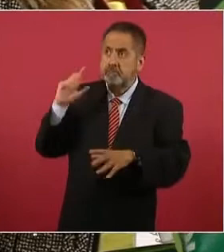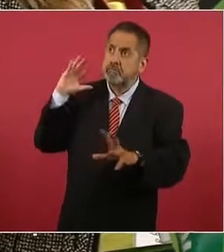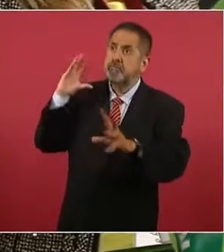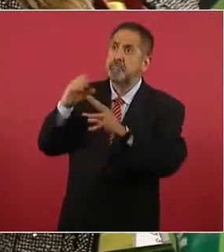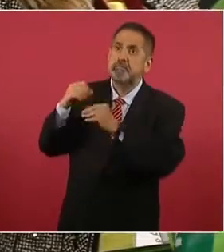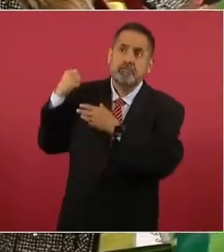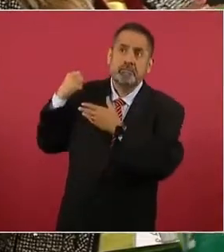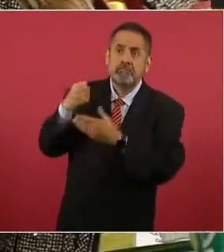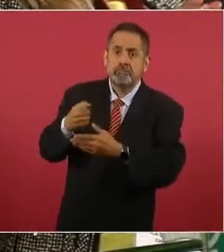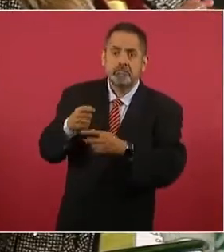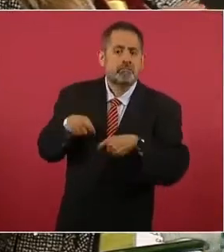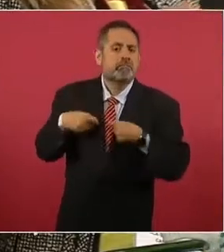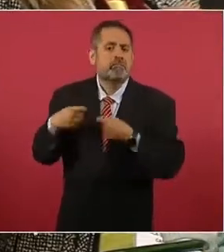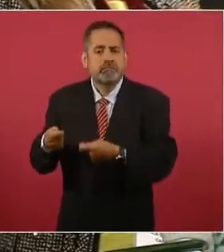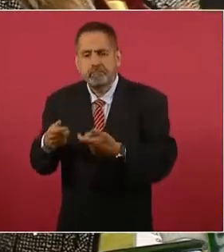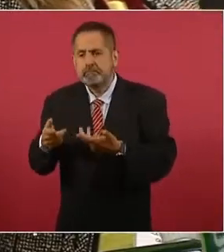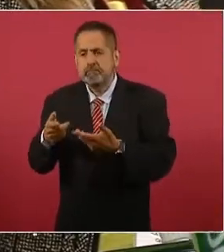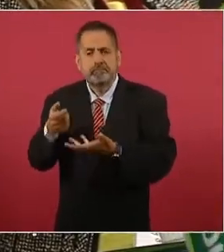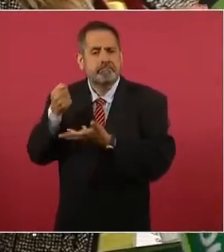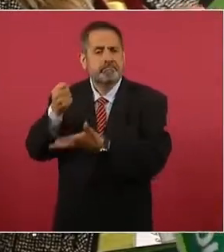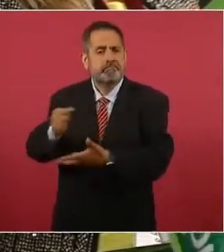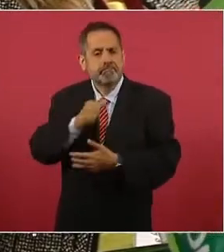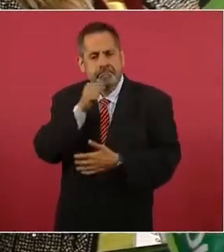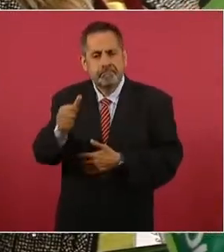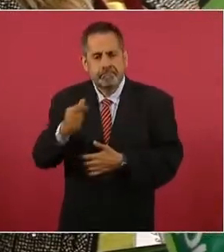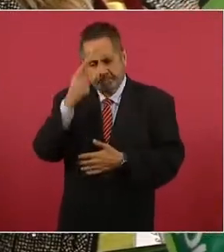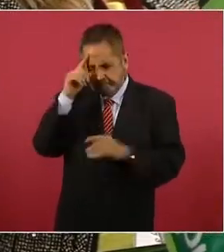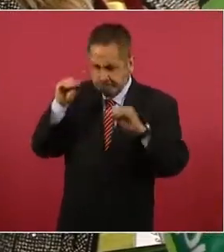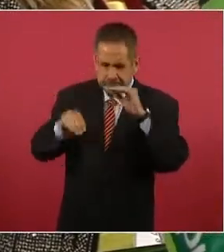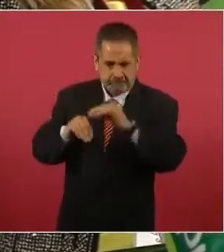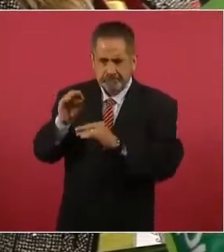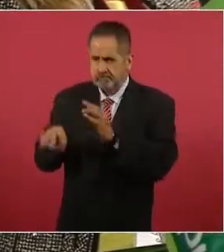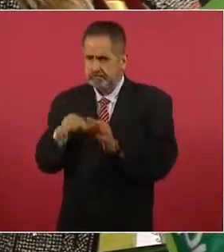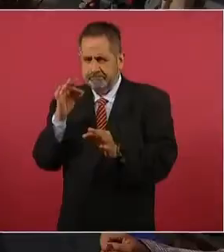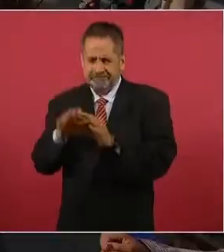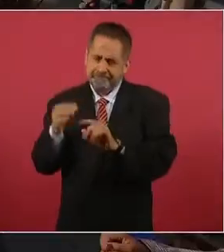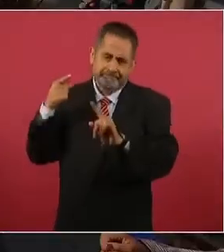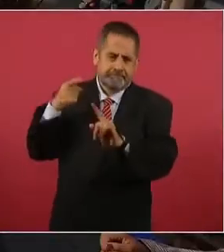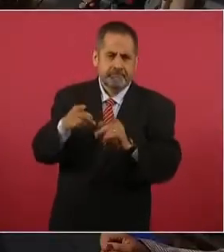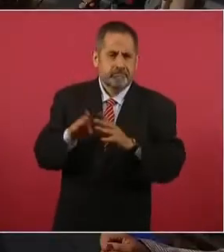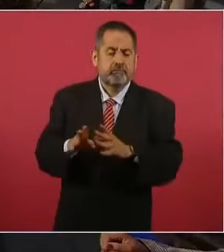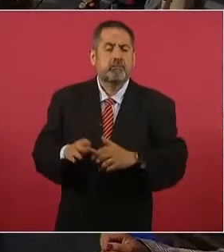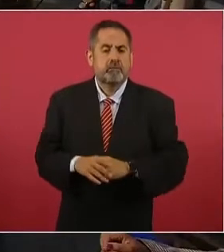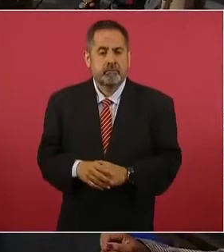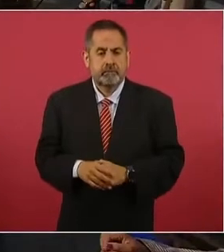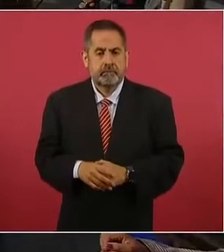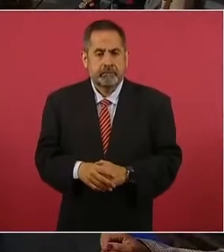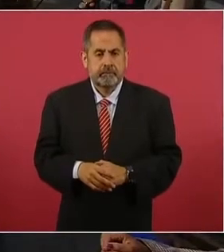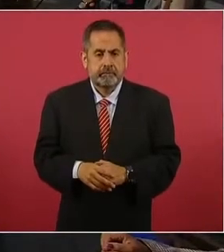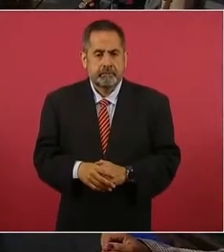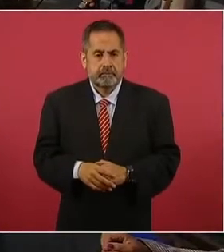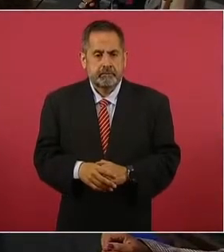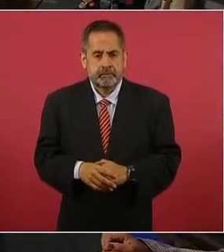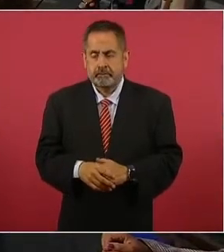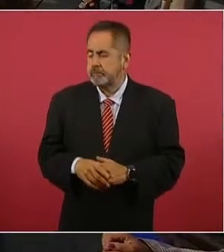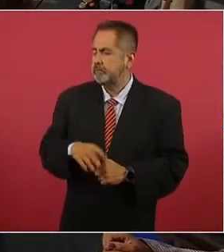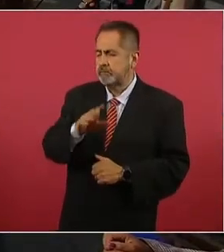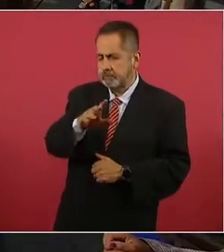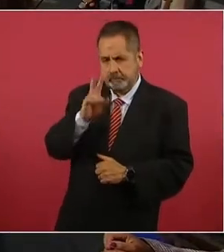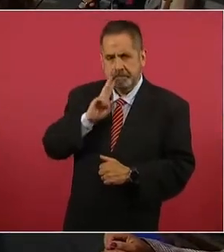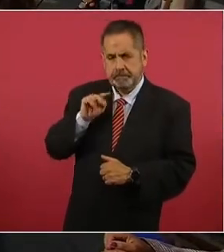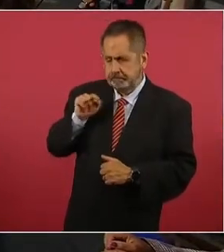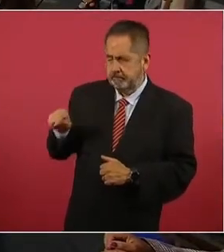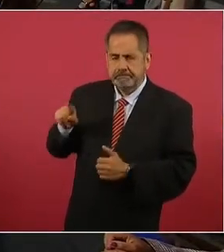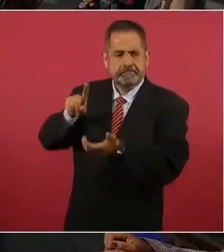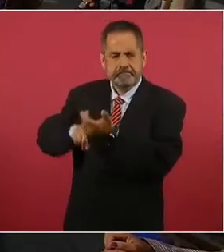tiempo siendo un área de simulación porque no tiene presupuesto para alcanzar sus objetivos? pues hay que verlo internamente